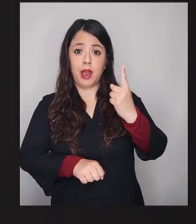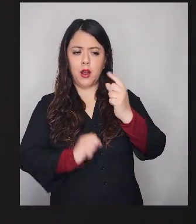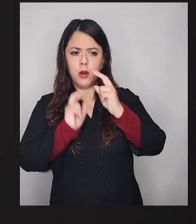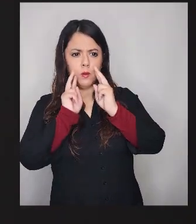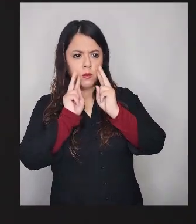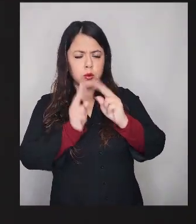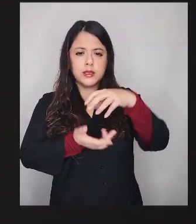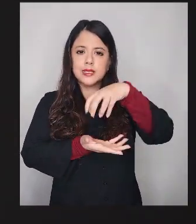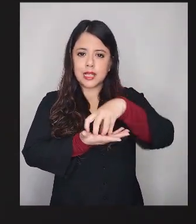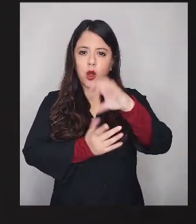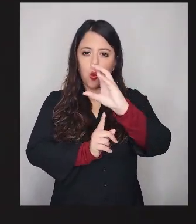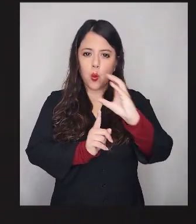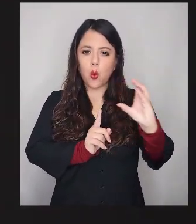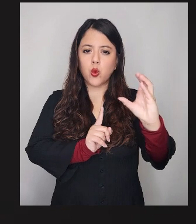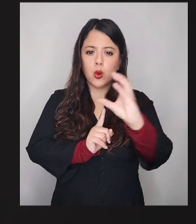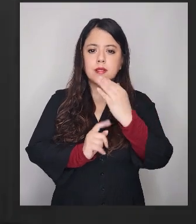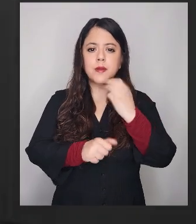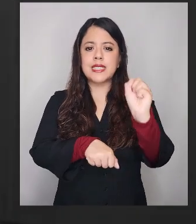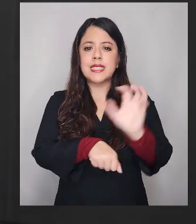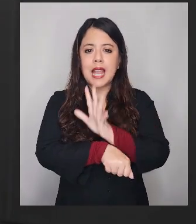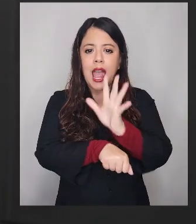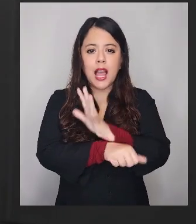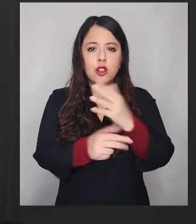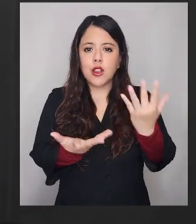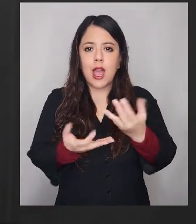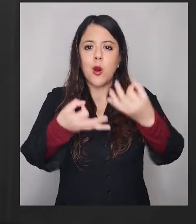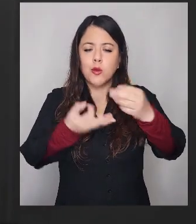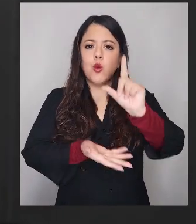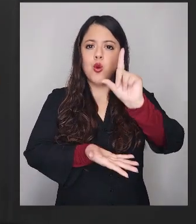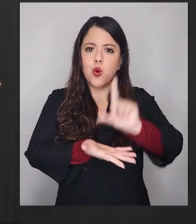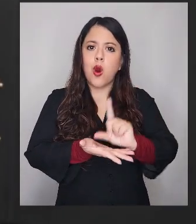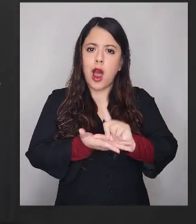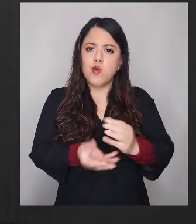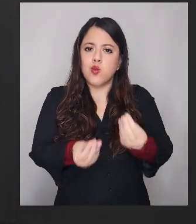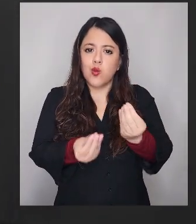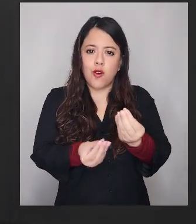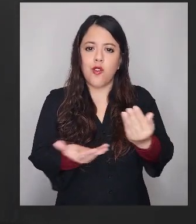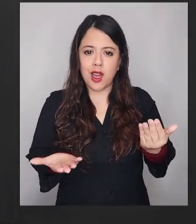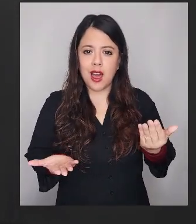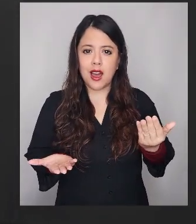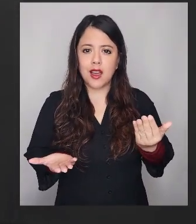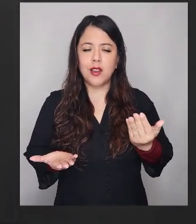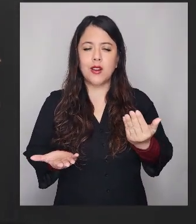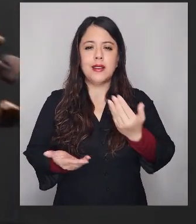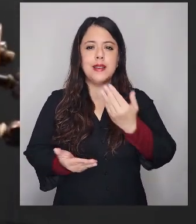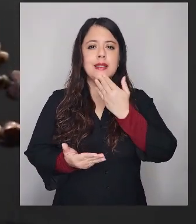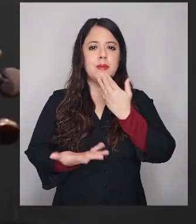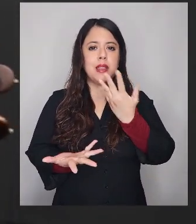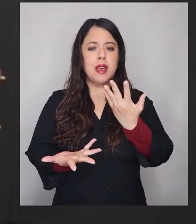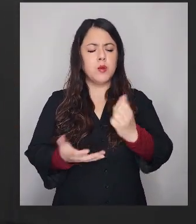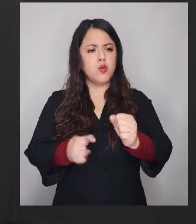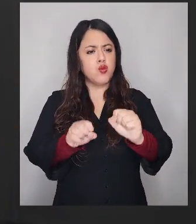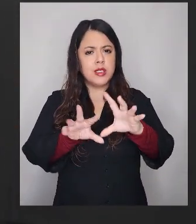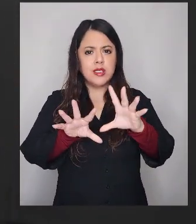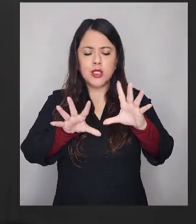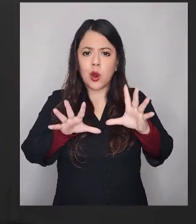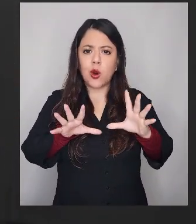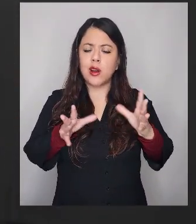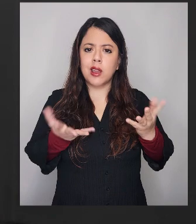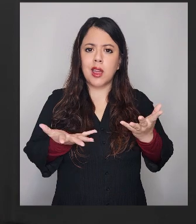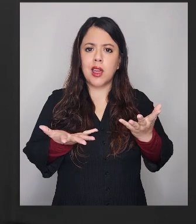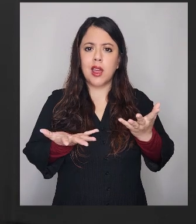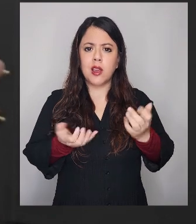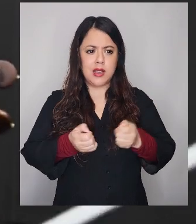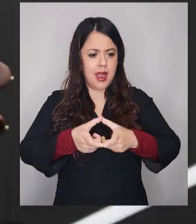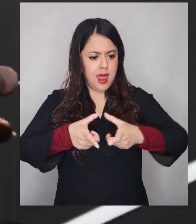Mi primera impresión de ese centro cultural y ese teatro es un espacio muy acogedor, y me impresionó